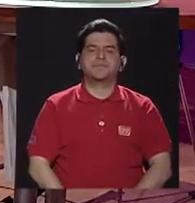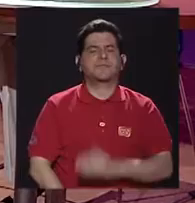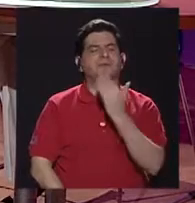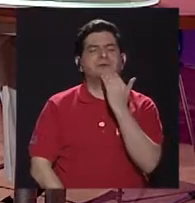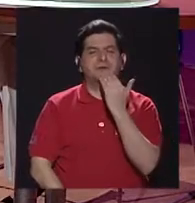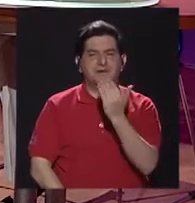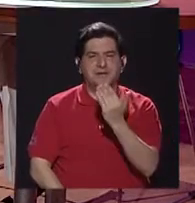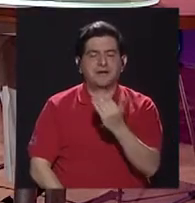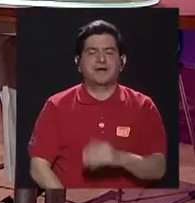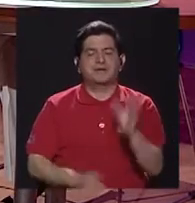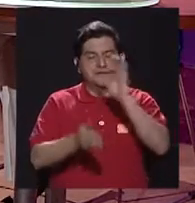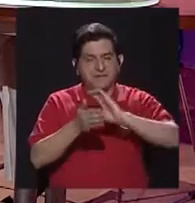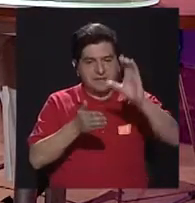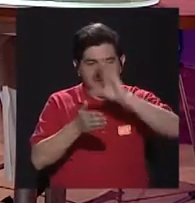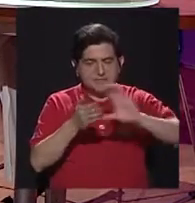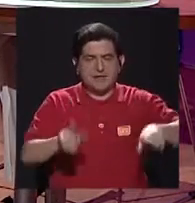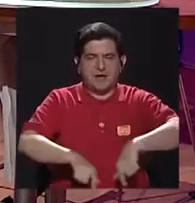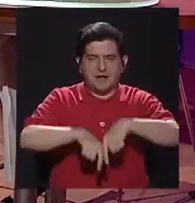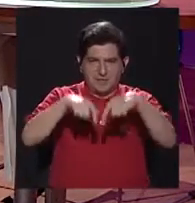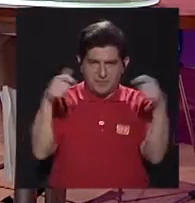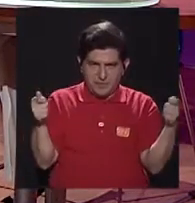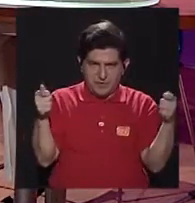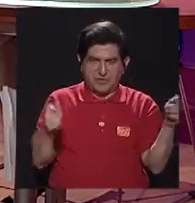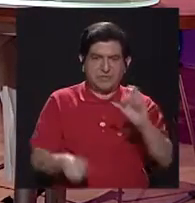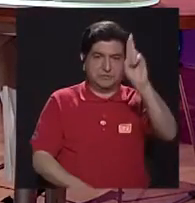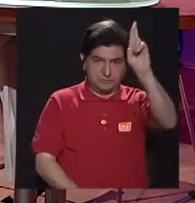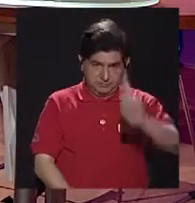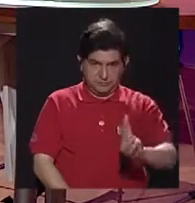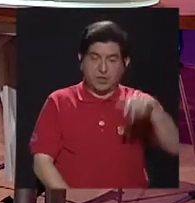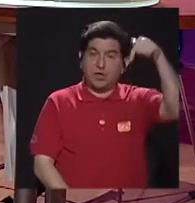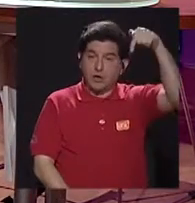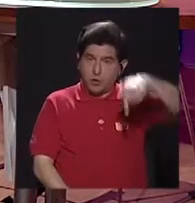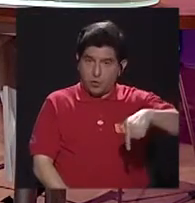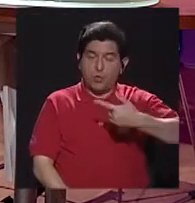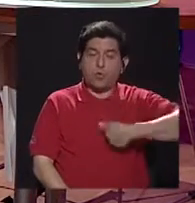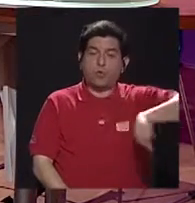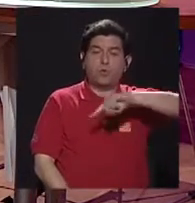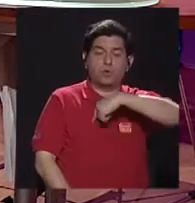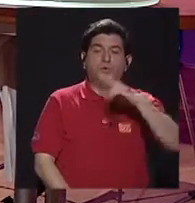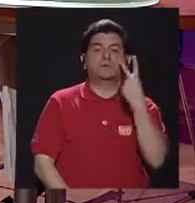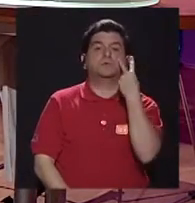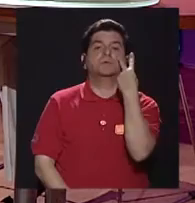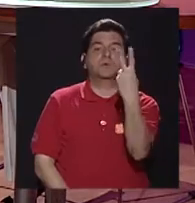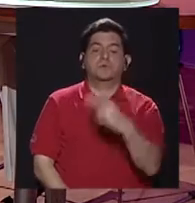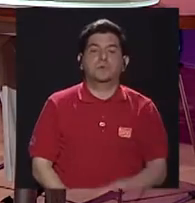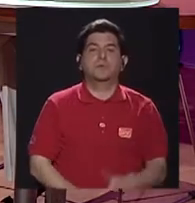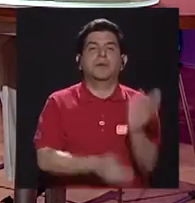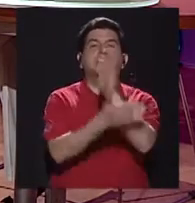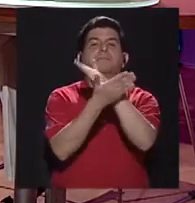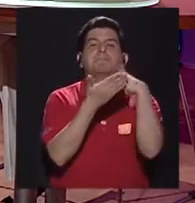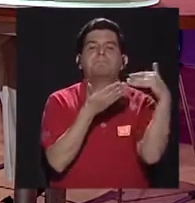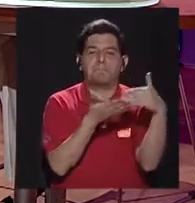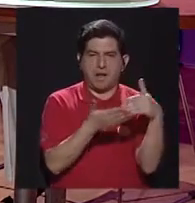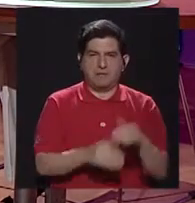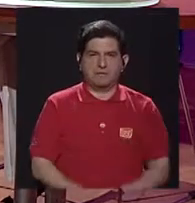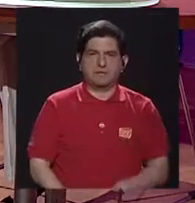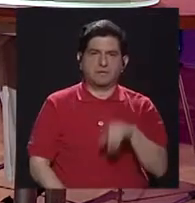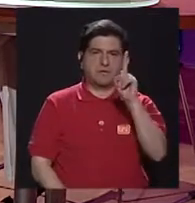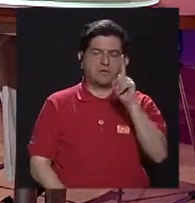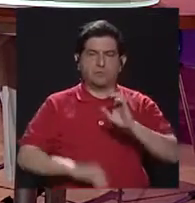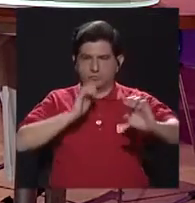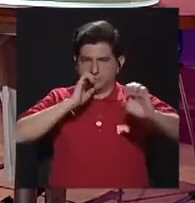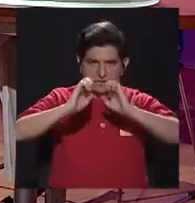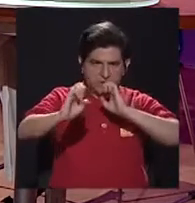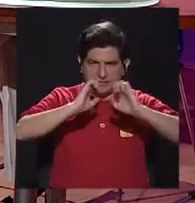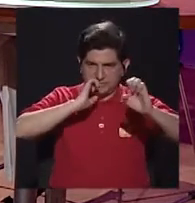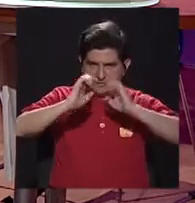Gracias al Colegio de Periodistas de Costa Rica, hoy vamos a poder ver una parte de una